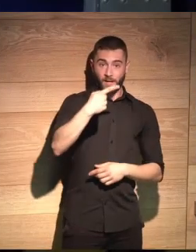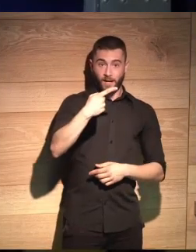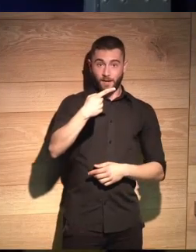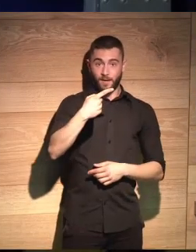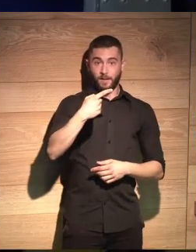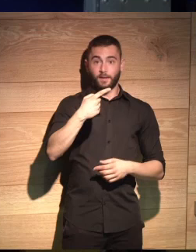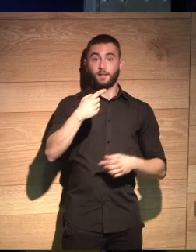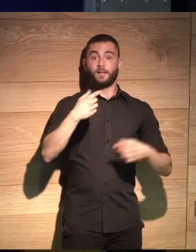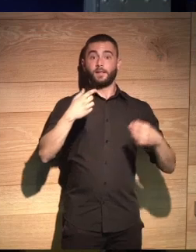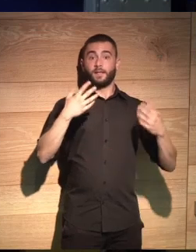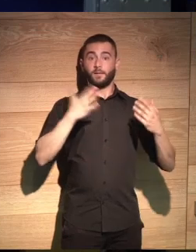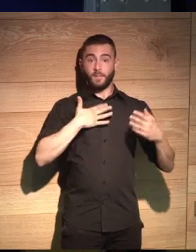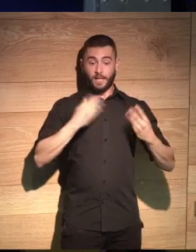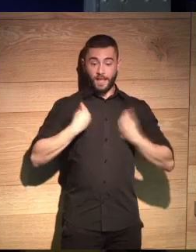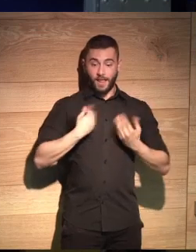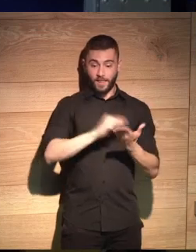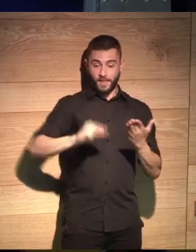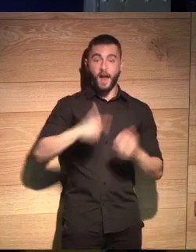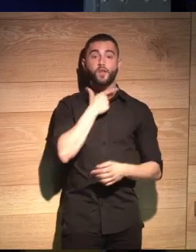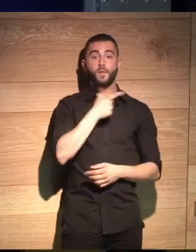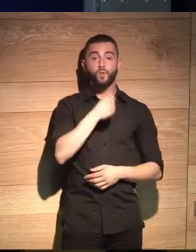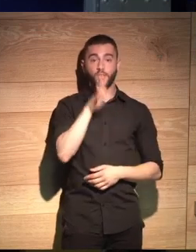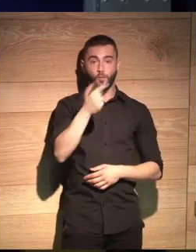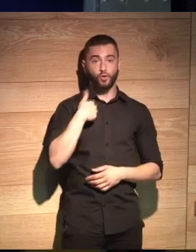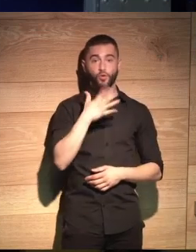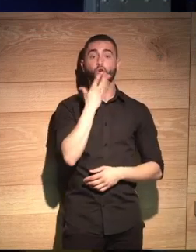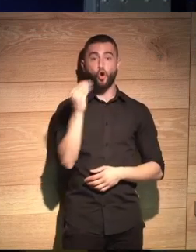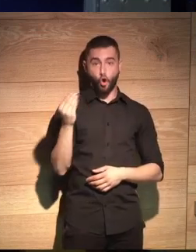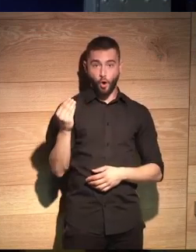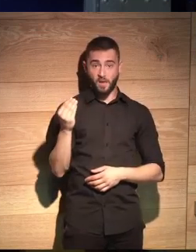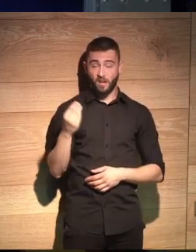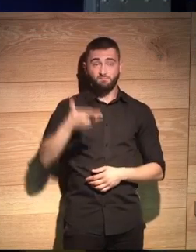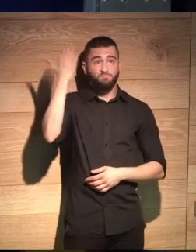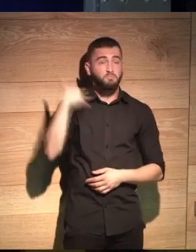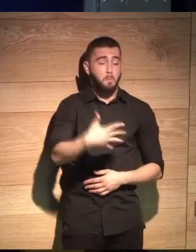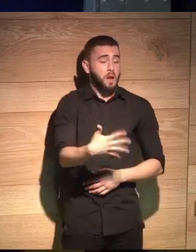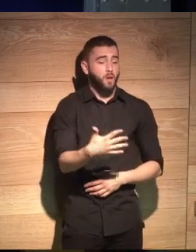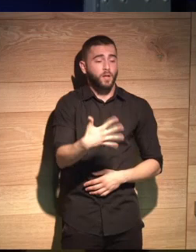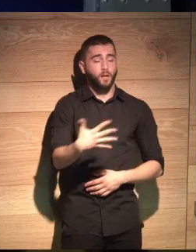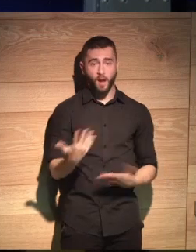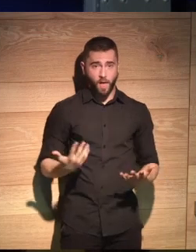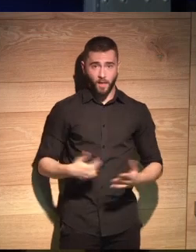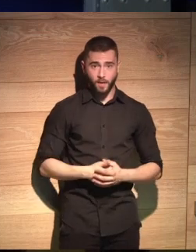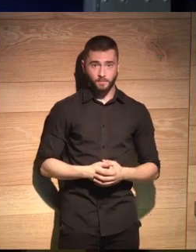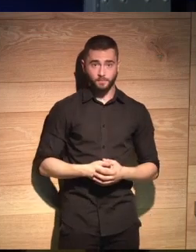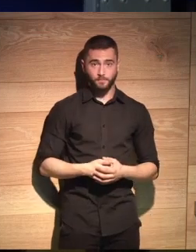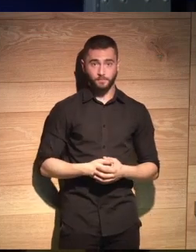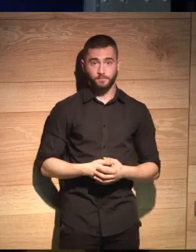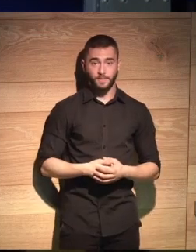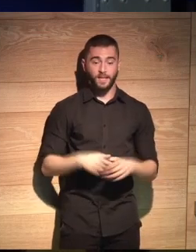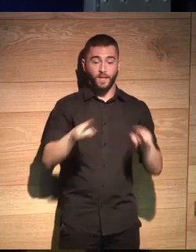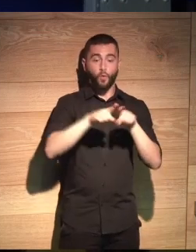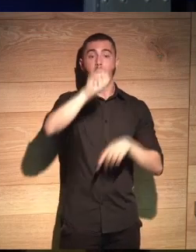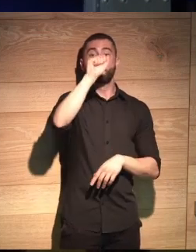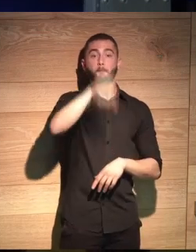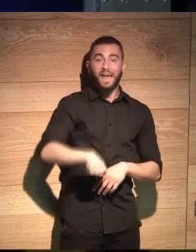40 años. Me dice, porque era muy joven y no me pasaba nada. Es como la descripción del vacío. No